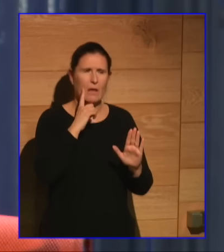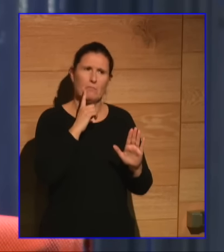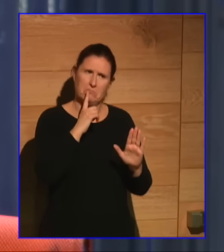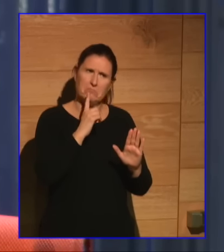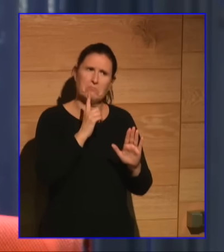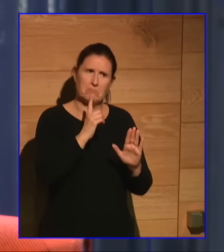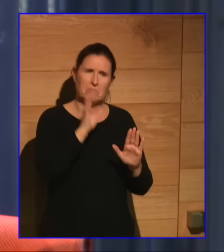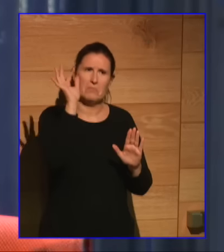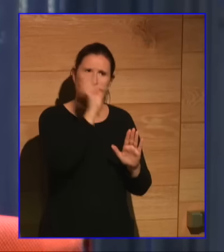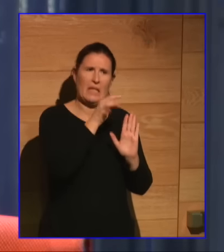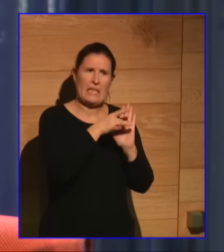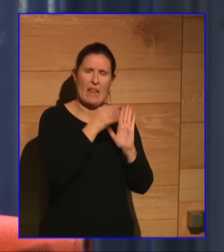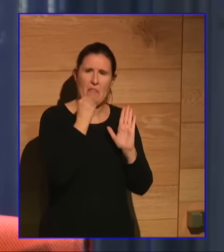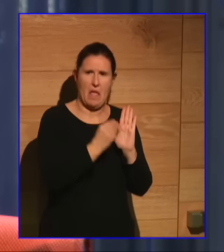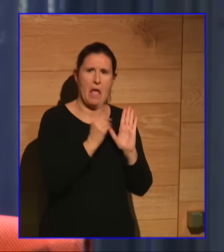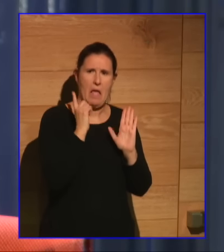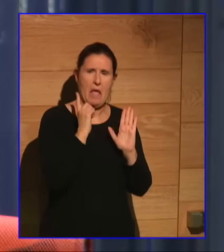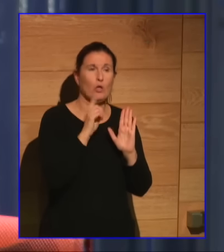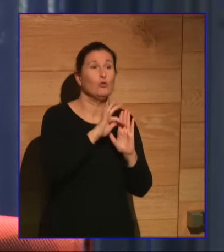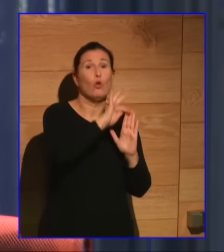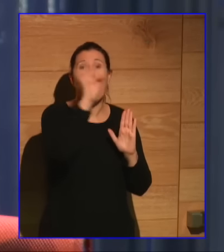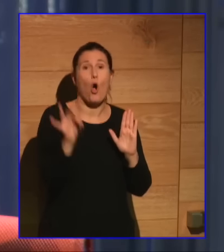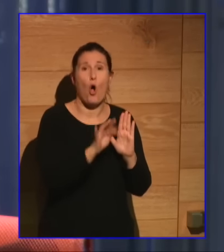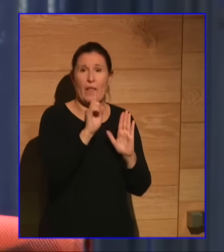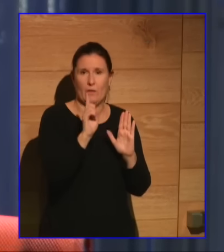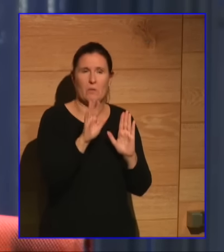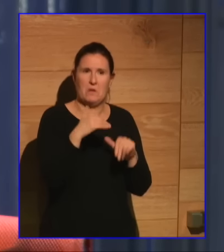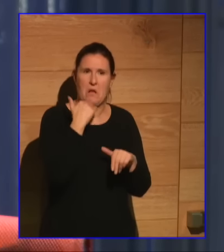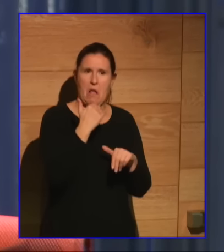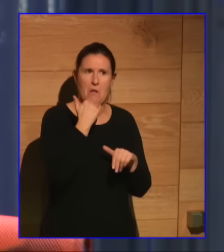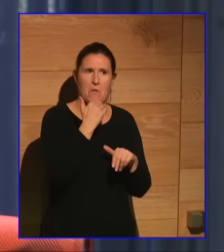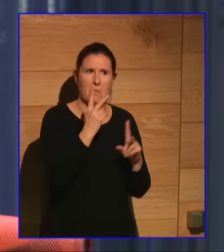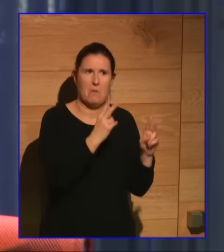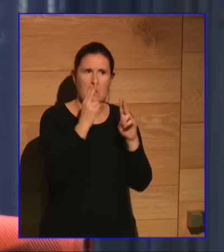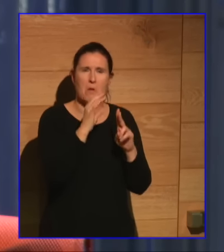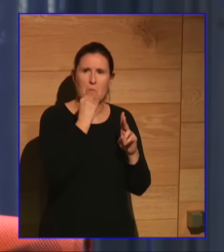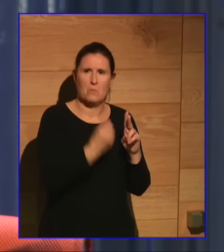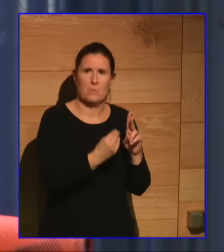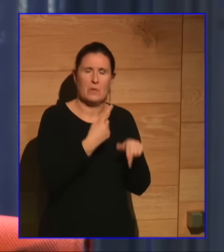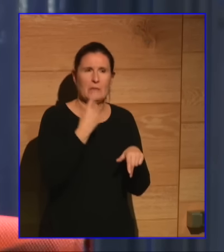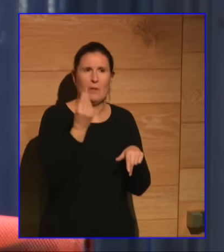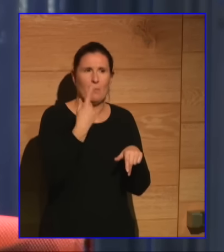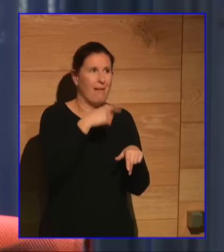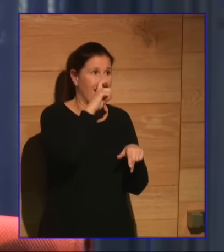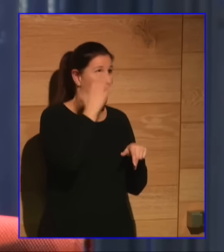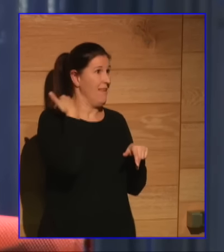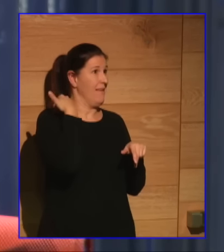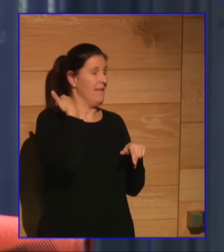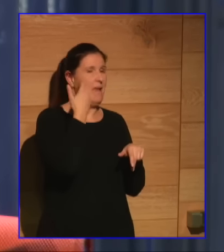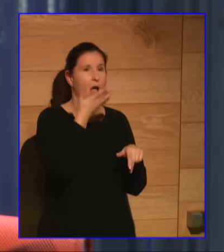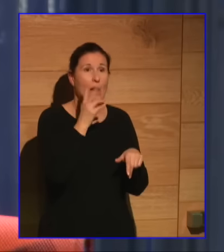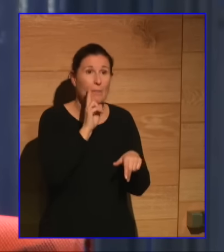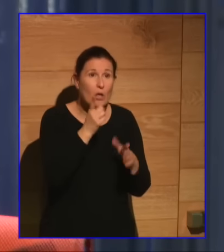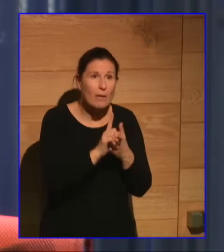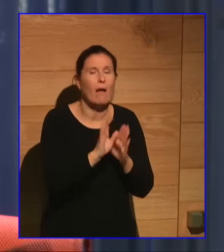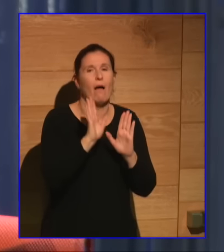cine, que es verdad que no es toda la tónica de la película, dices, pues es bastante mejor de lo que recordaba. Claro que ahora ha tenido que